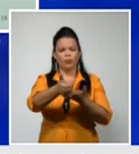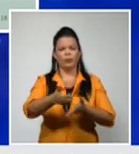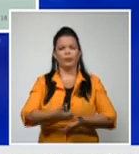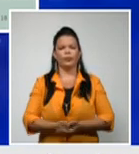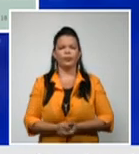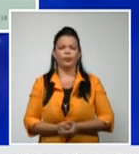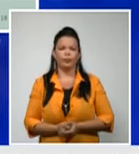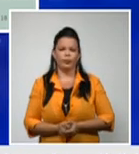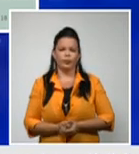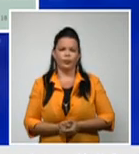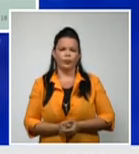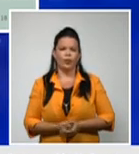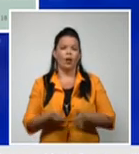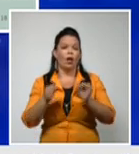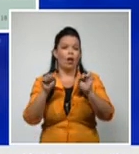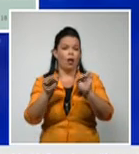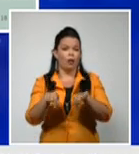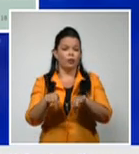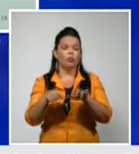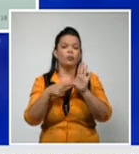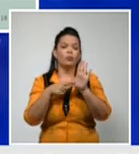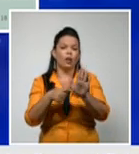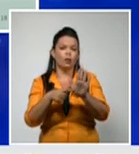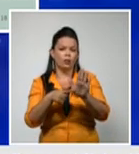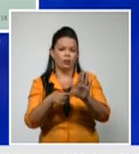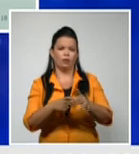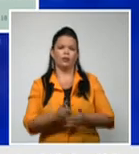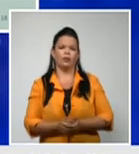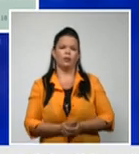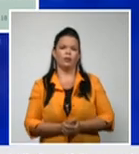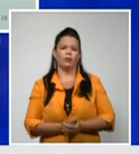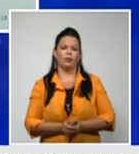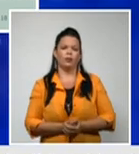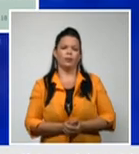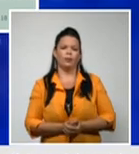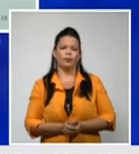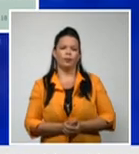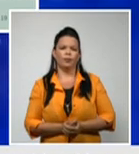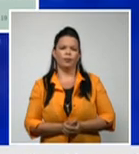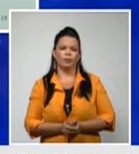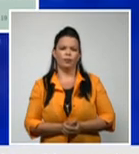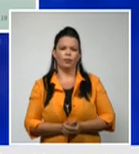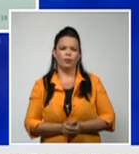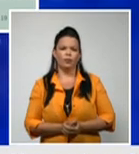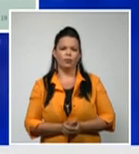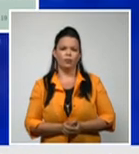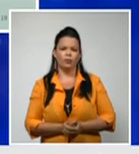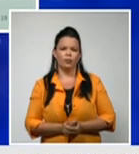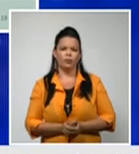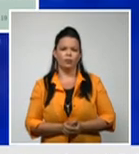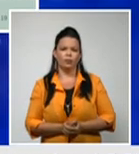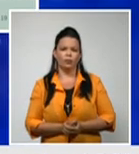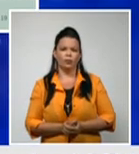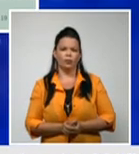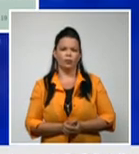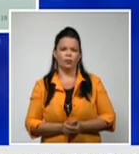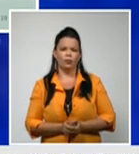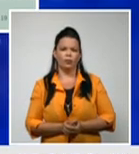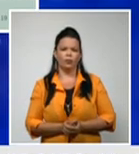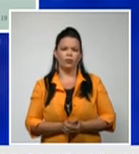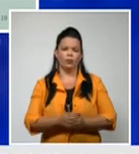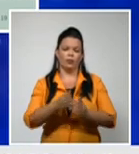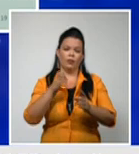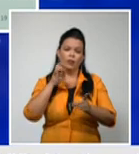Y eso hace que después de haber tenido en la curva un comportamiento